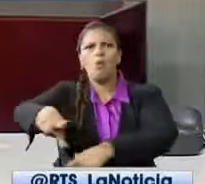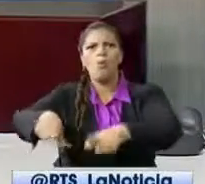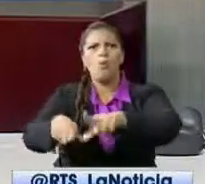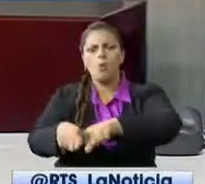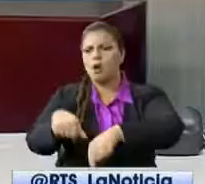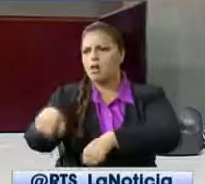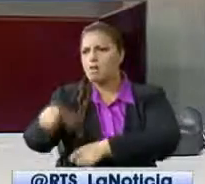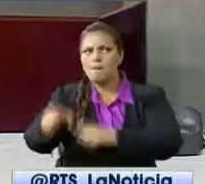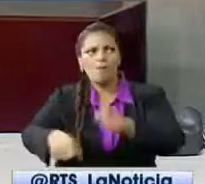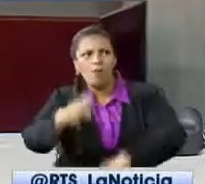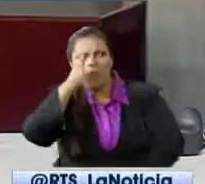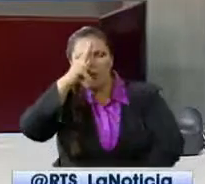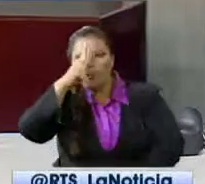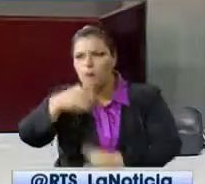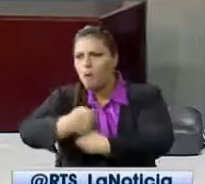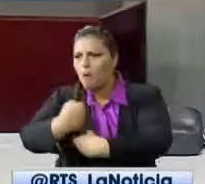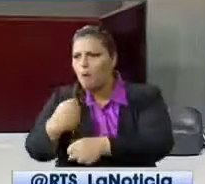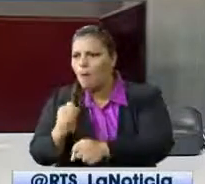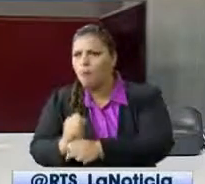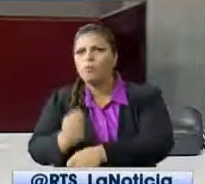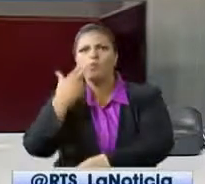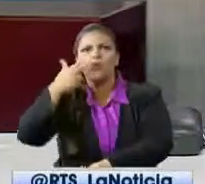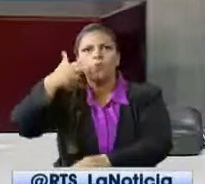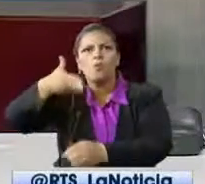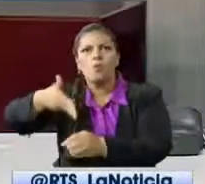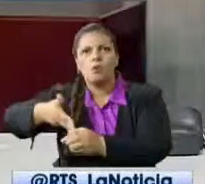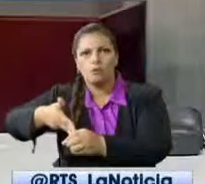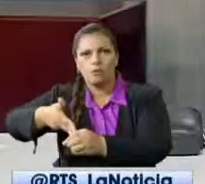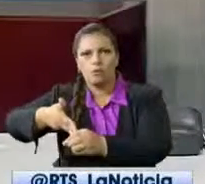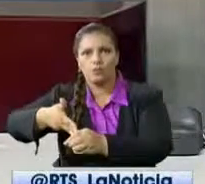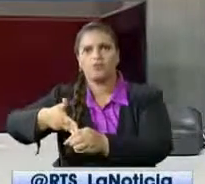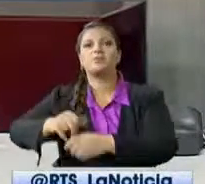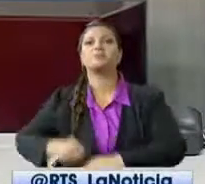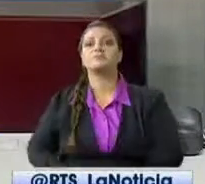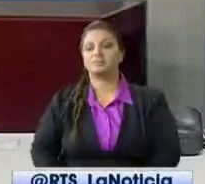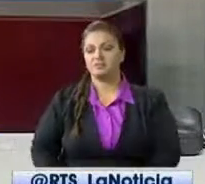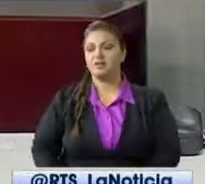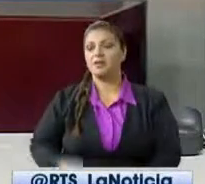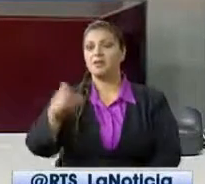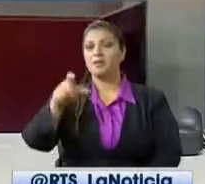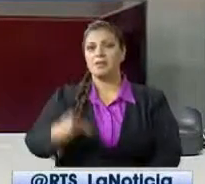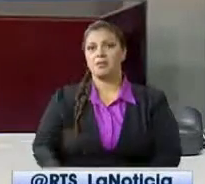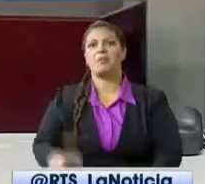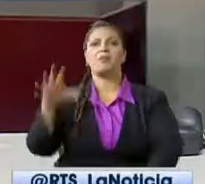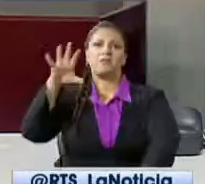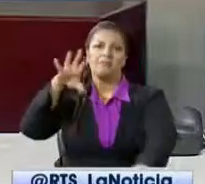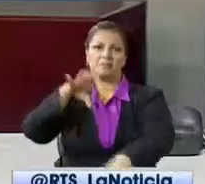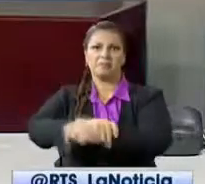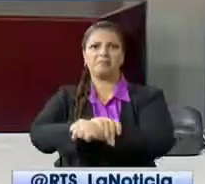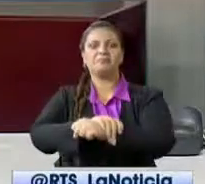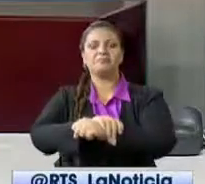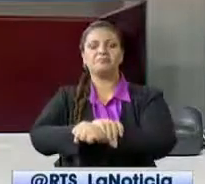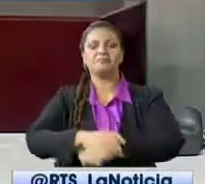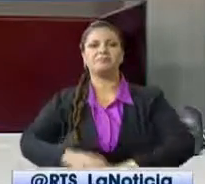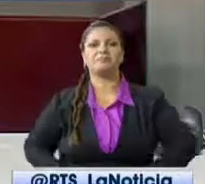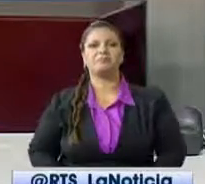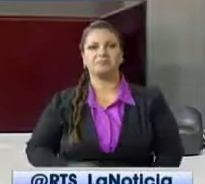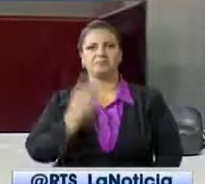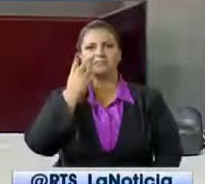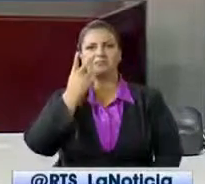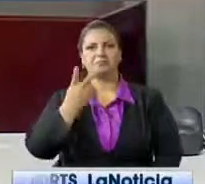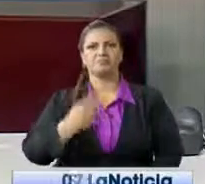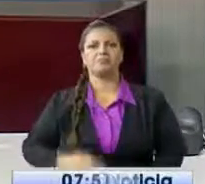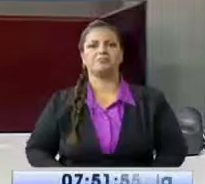una persona quedó detenida tras esta actividad de rutina ejecutada por el ejército ecuatoriano. Veamos.